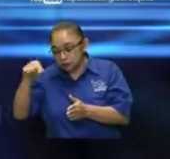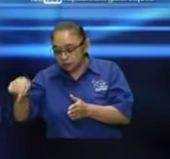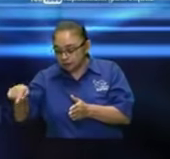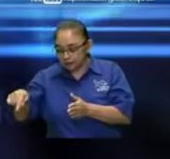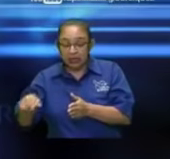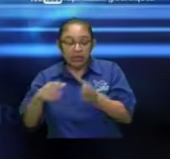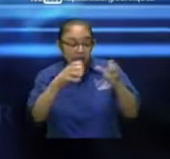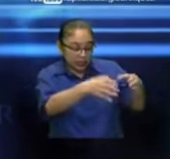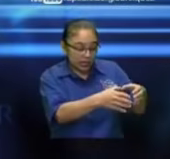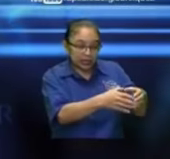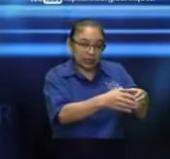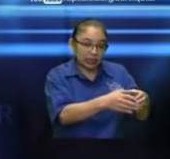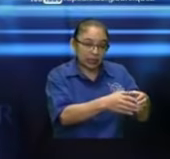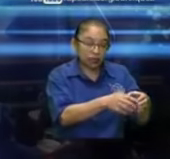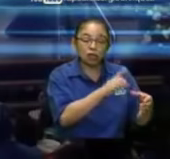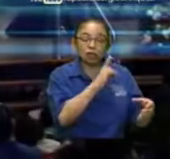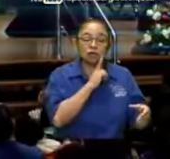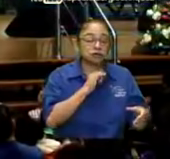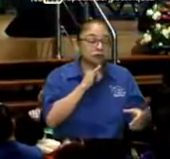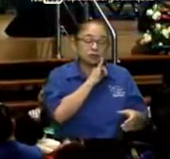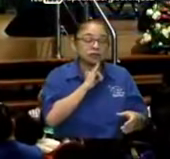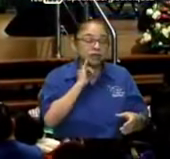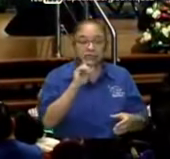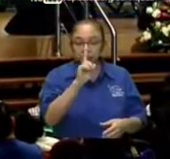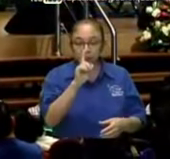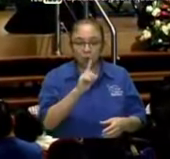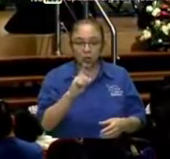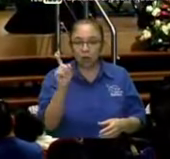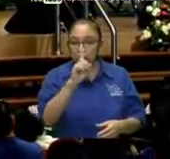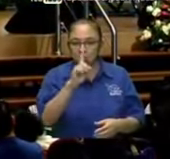iban. El trabajo de ellos fue: mézclate,